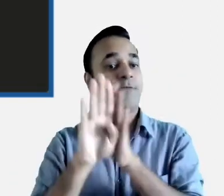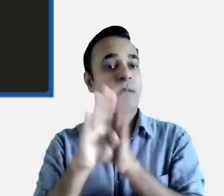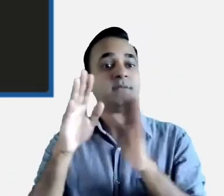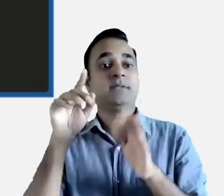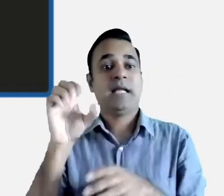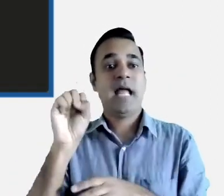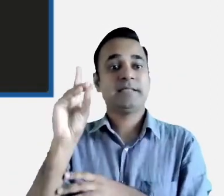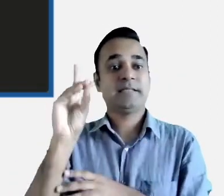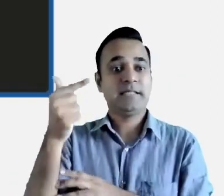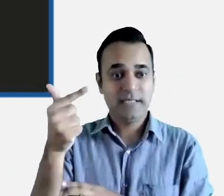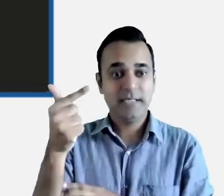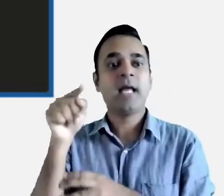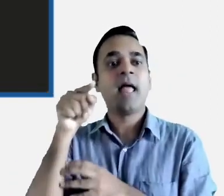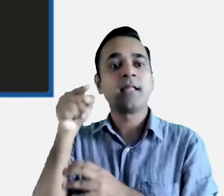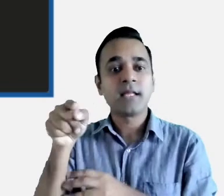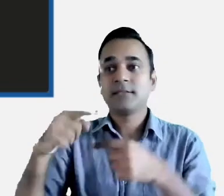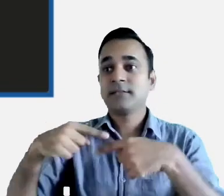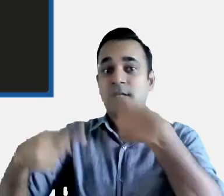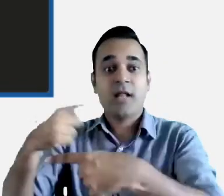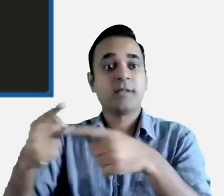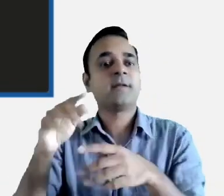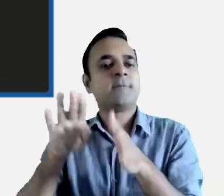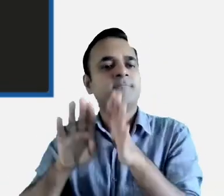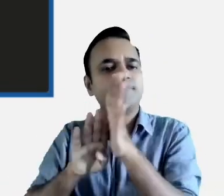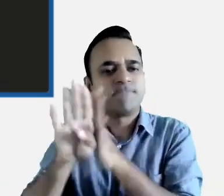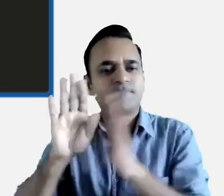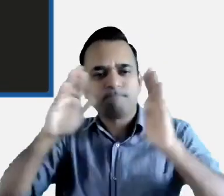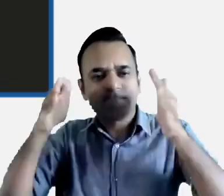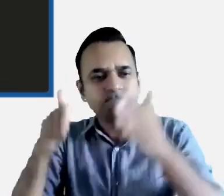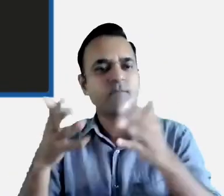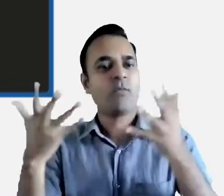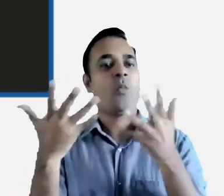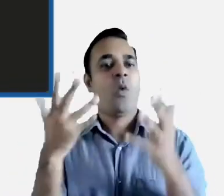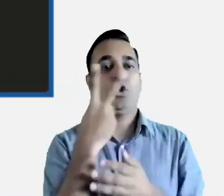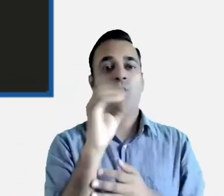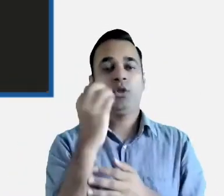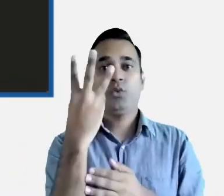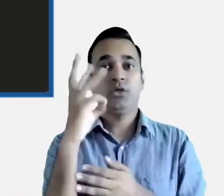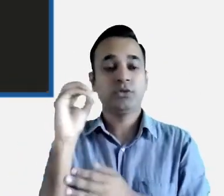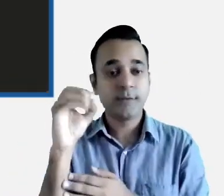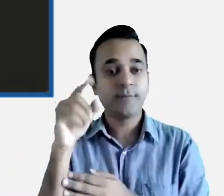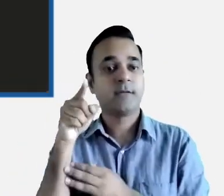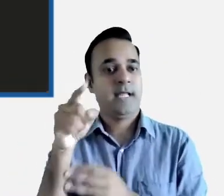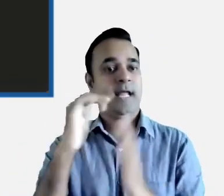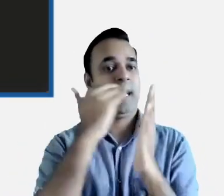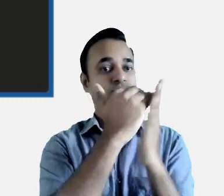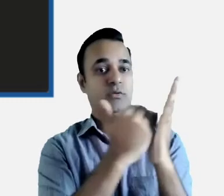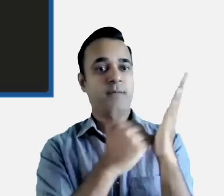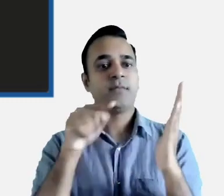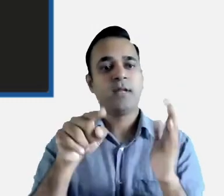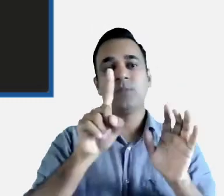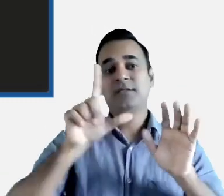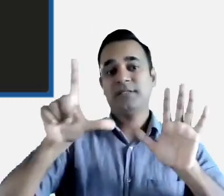la infraestructura alberga un inmenso potencial para impulsar el desarrollo compatible con el clima por medio